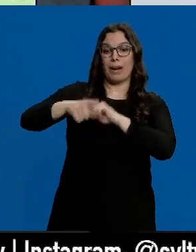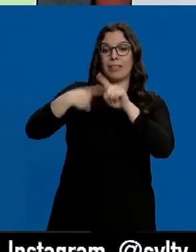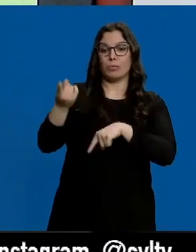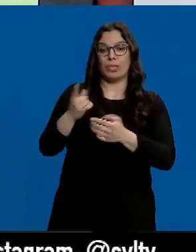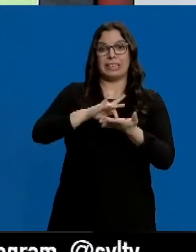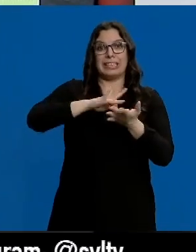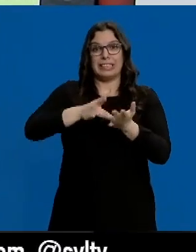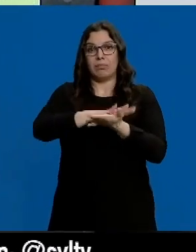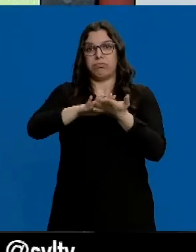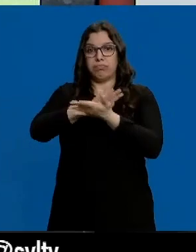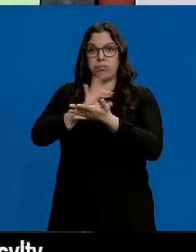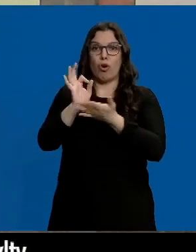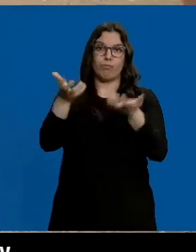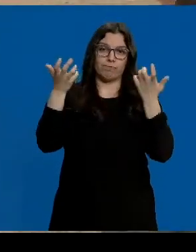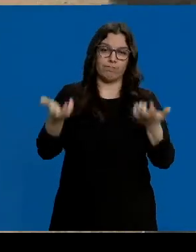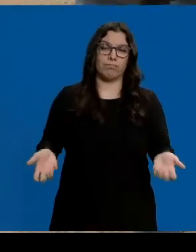arruinen.